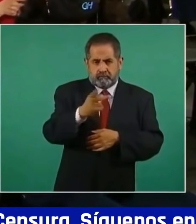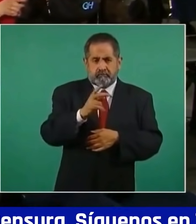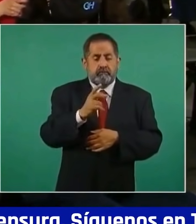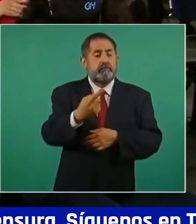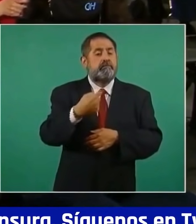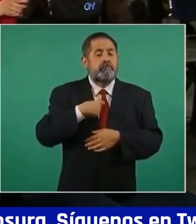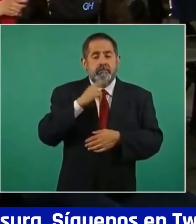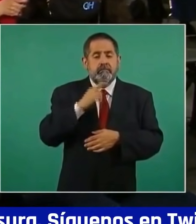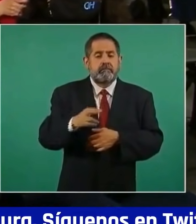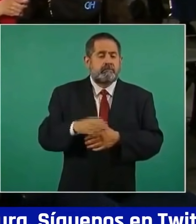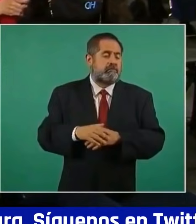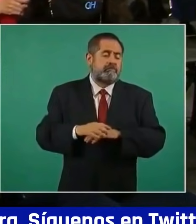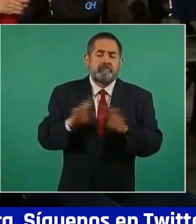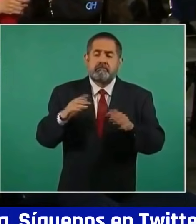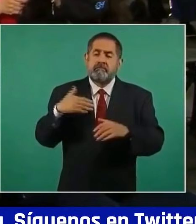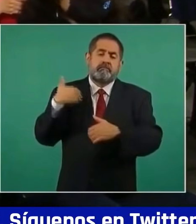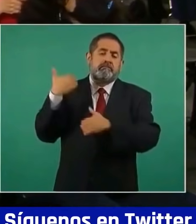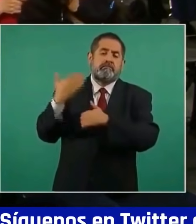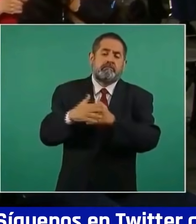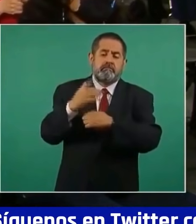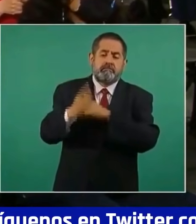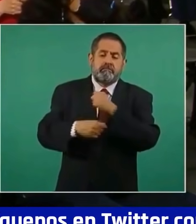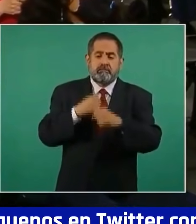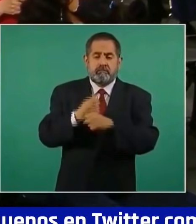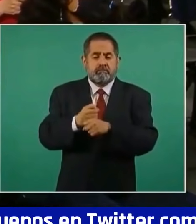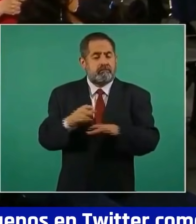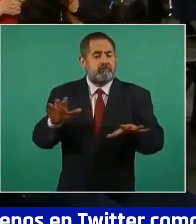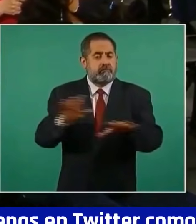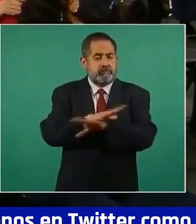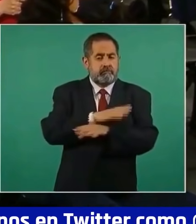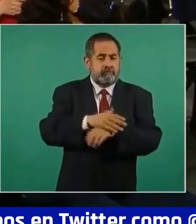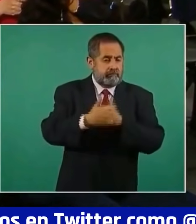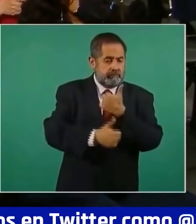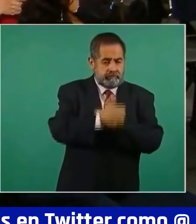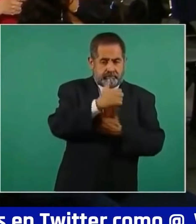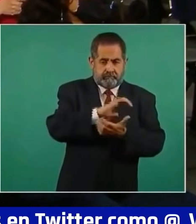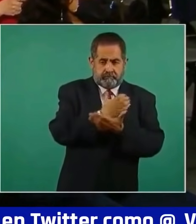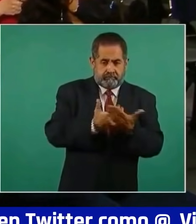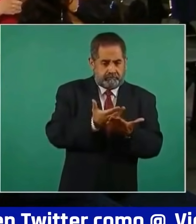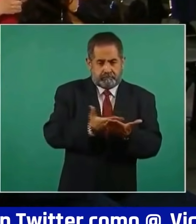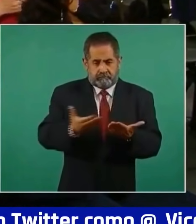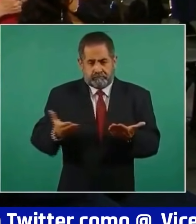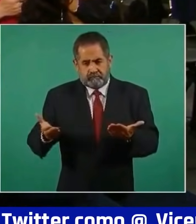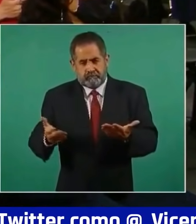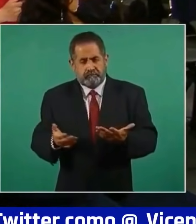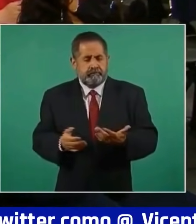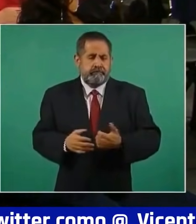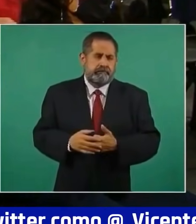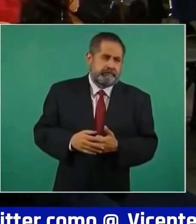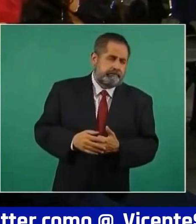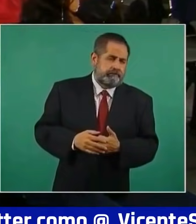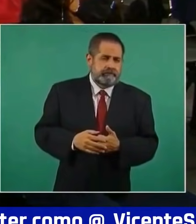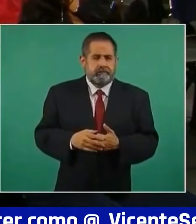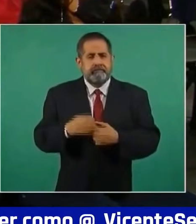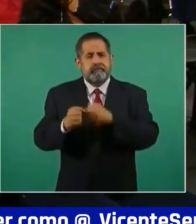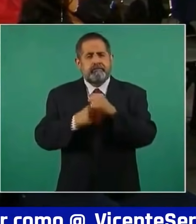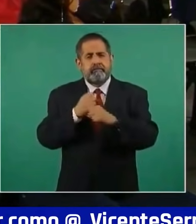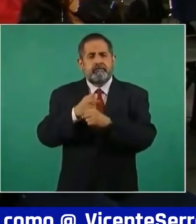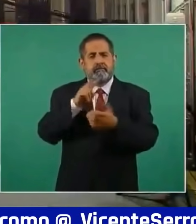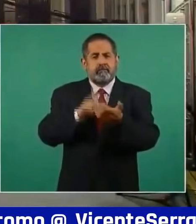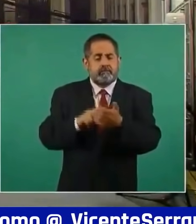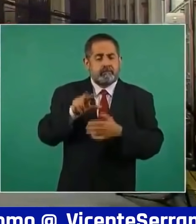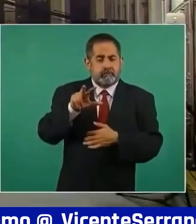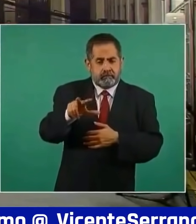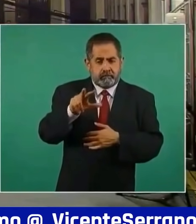fue, pues el próximo año se van a hacer las licitaciones. Entonces, por consiguiente, a partir del 2018 se le